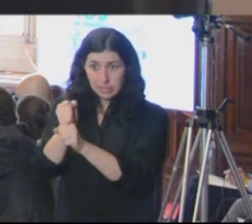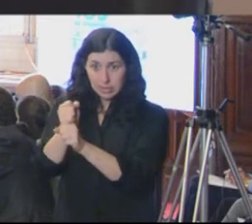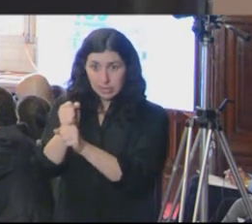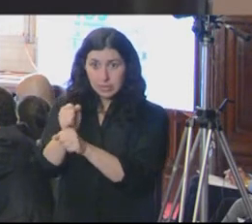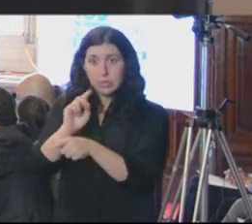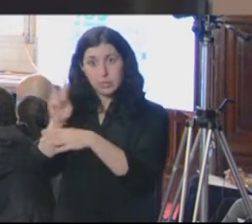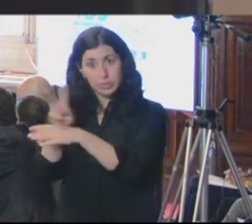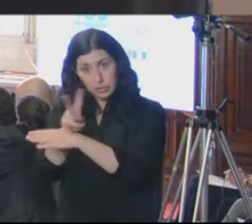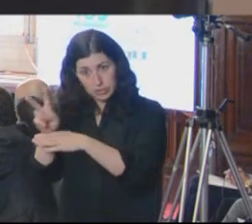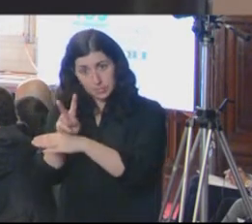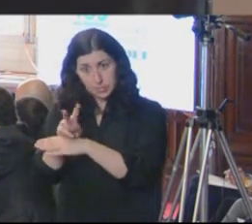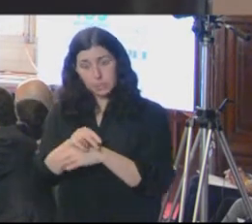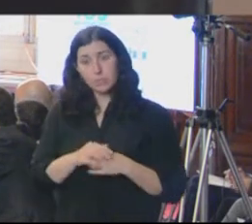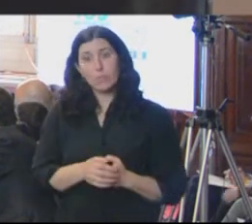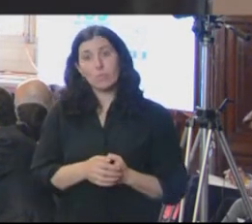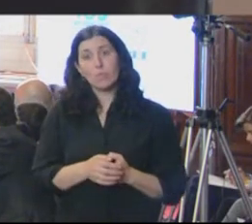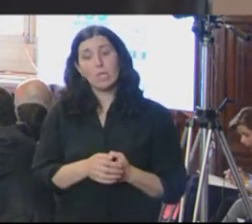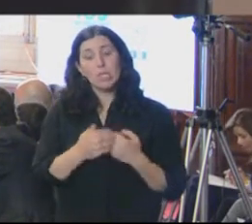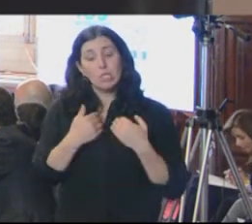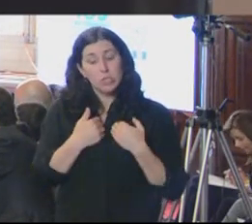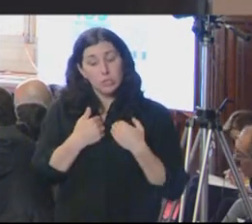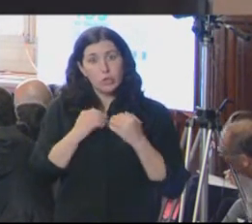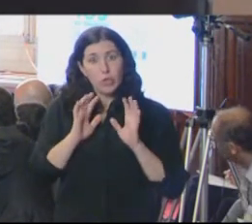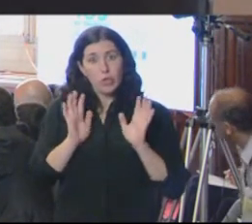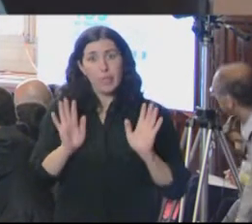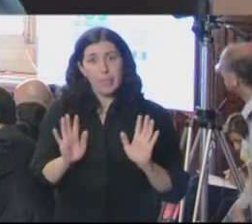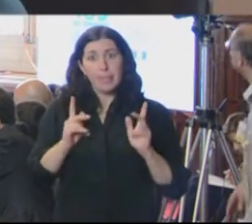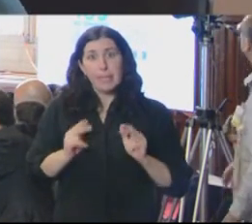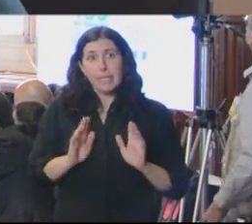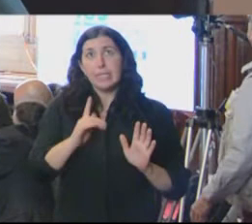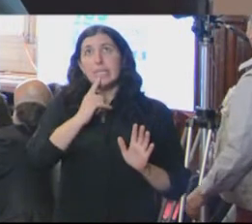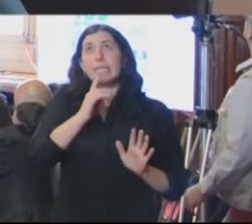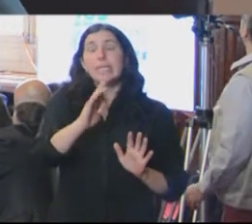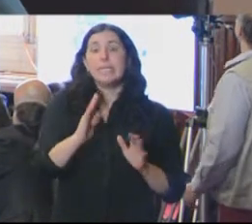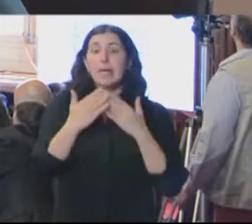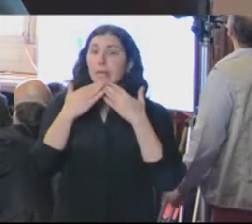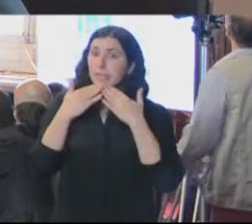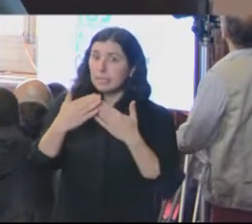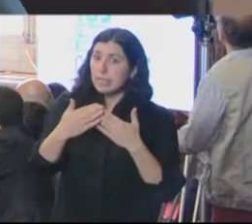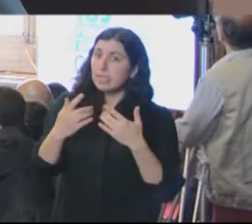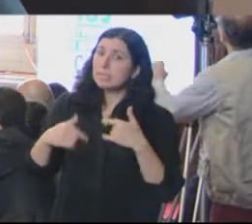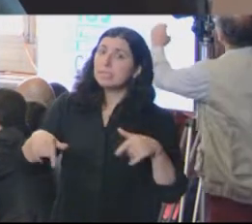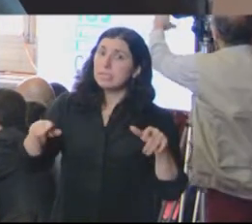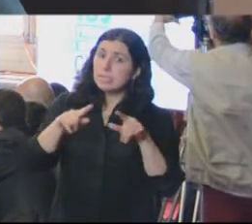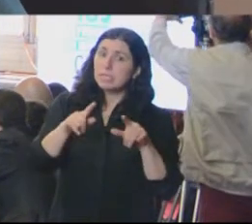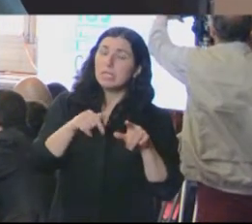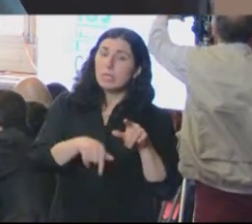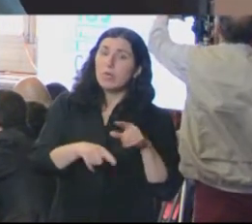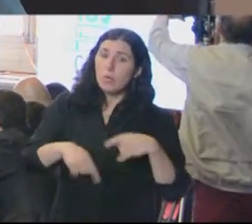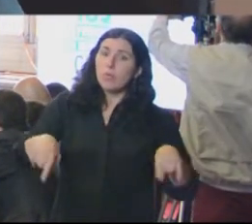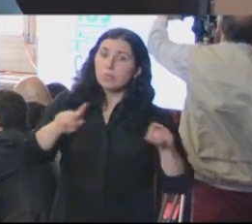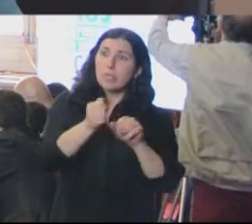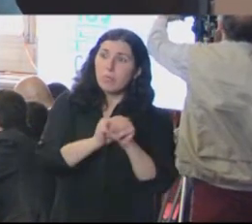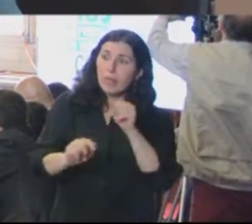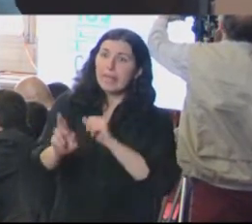defensa de los derechos humanos. Yo me detendría y agradecería que entonces esta